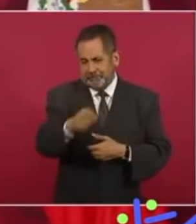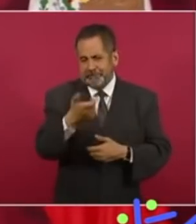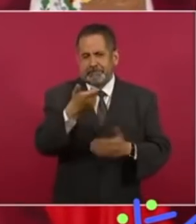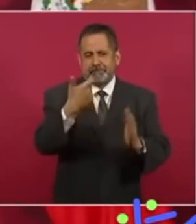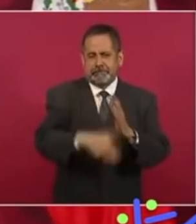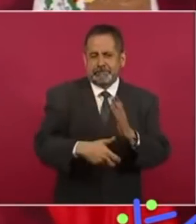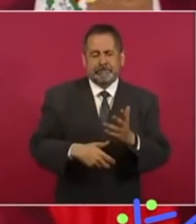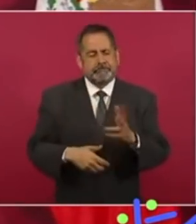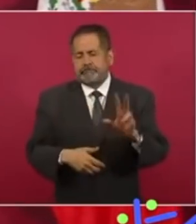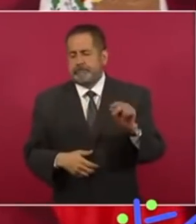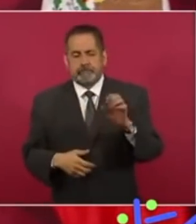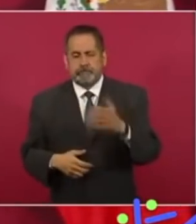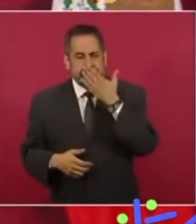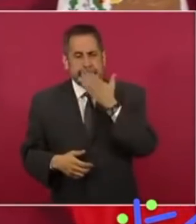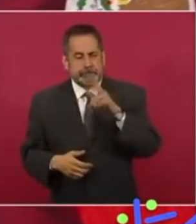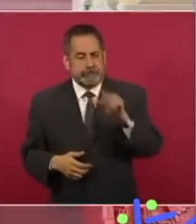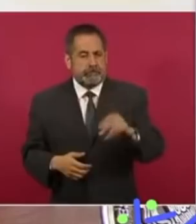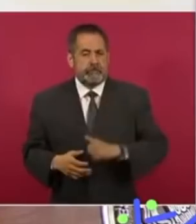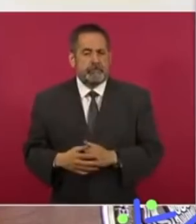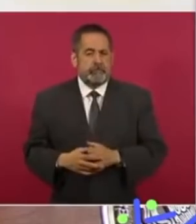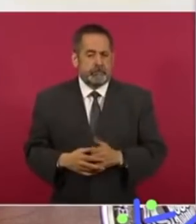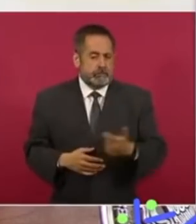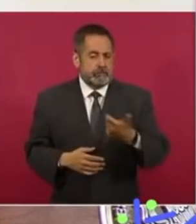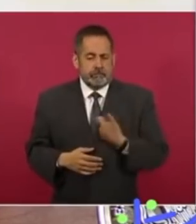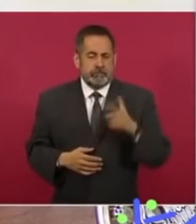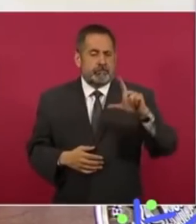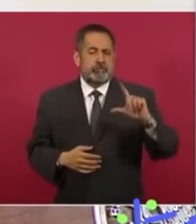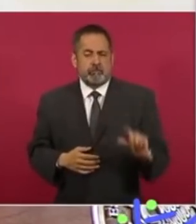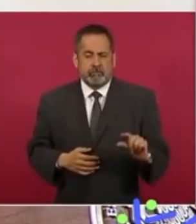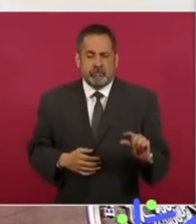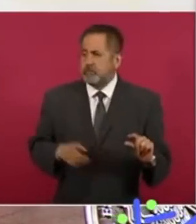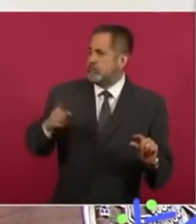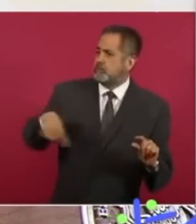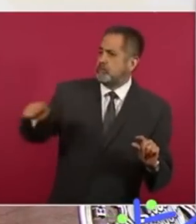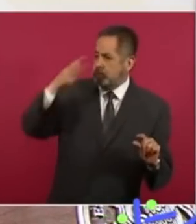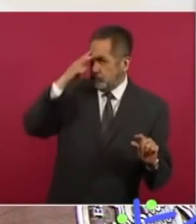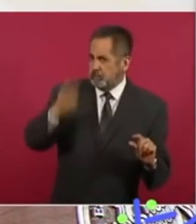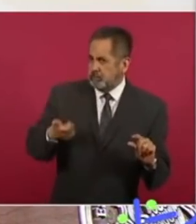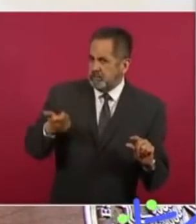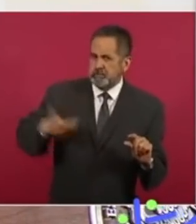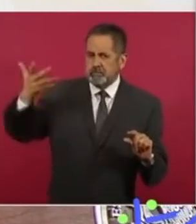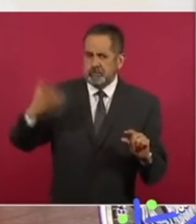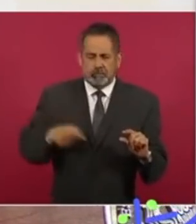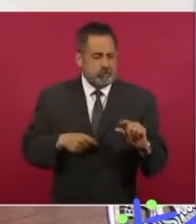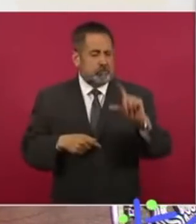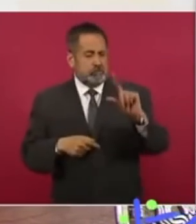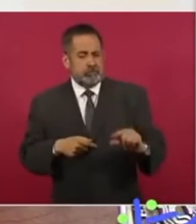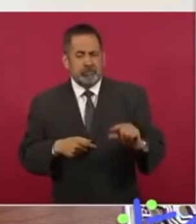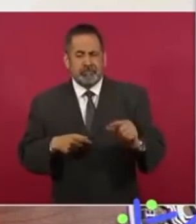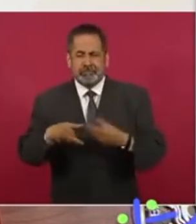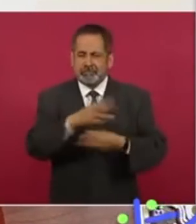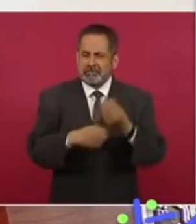haber participado el día de ayer en la reforma eléctrica cuando su marido tuvo y tiene intereses